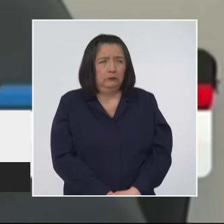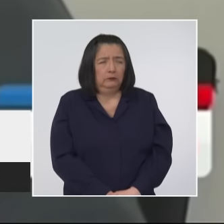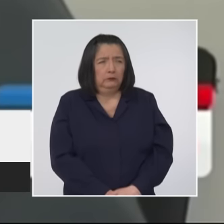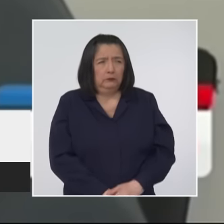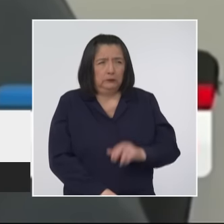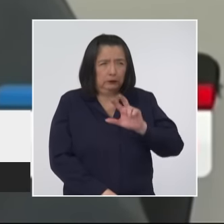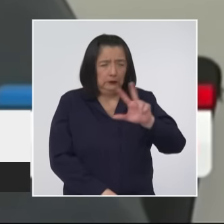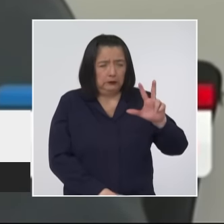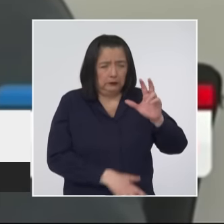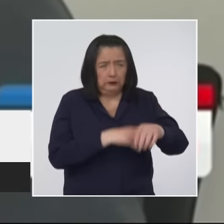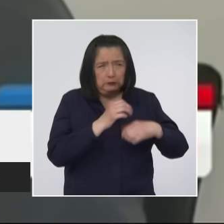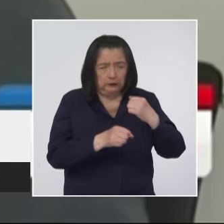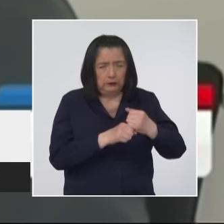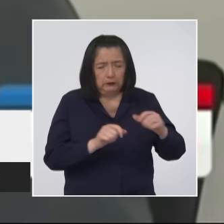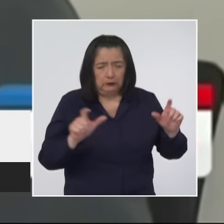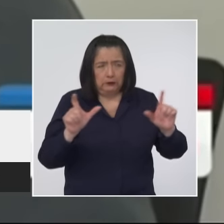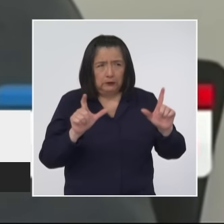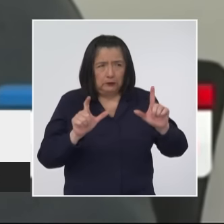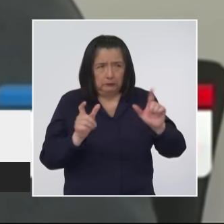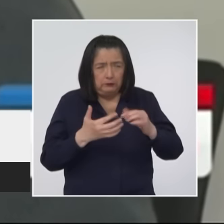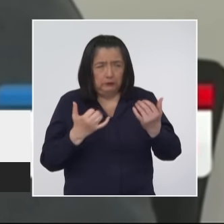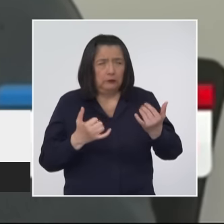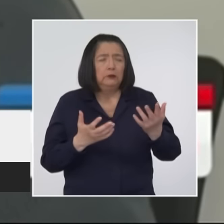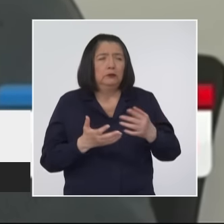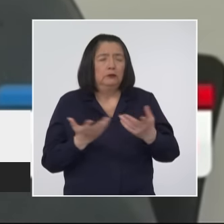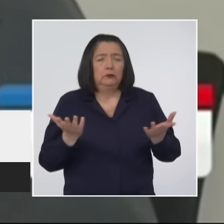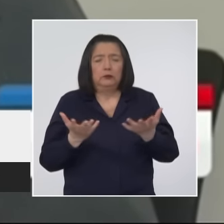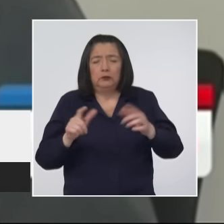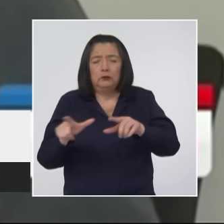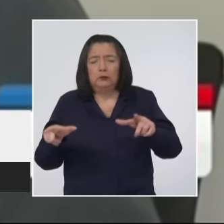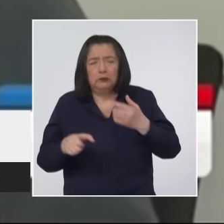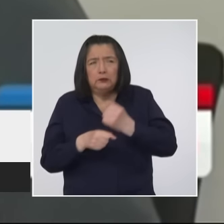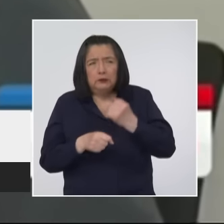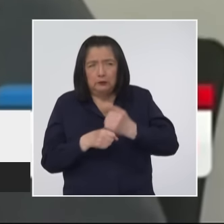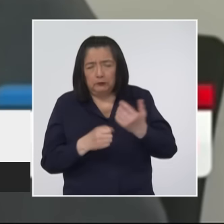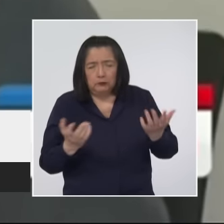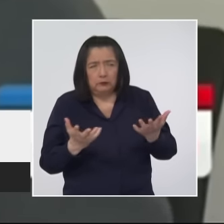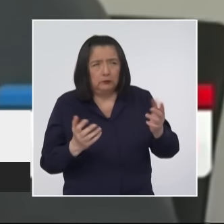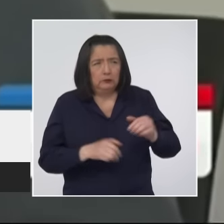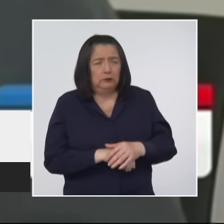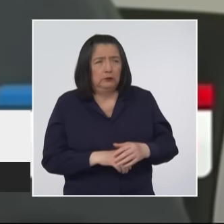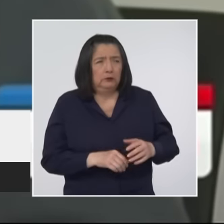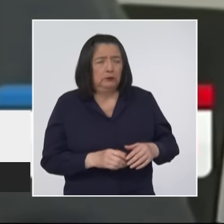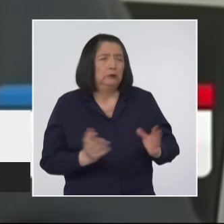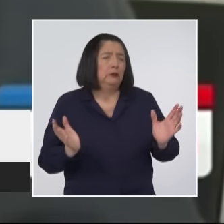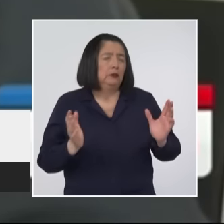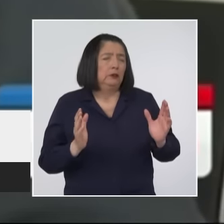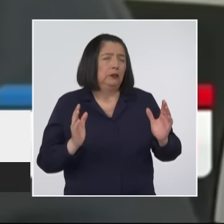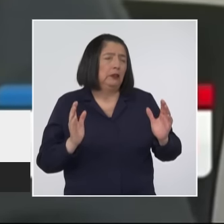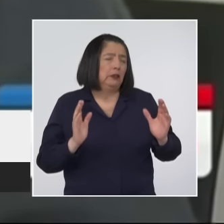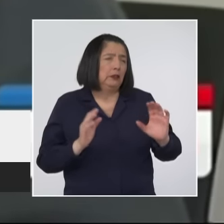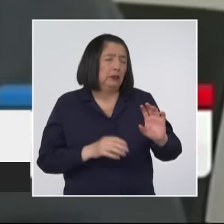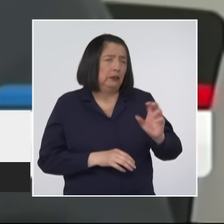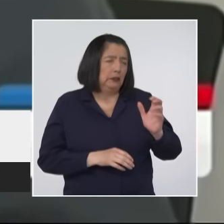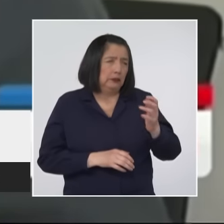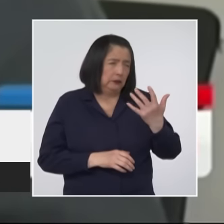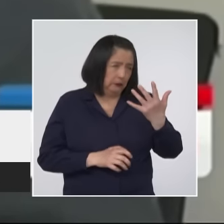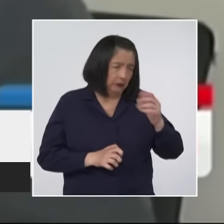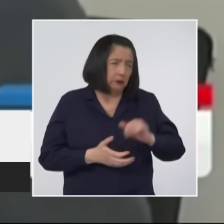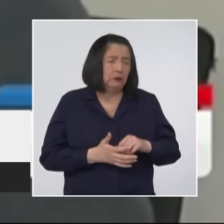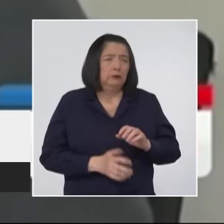33 años de televisión actual. No, pero como centro laboral, si tiene algún... Panamericana Televisión.